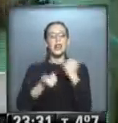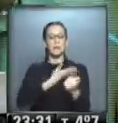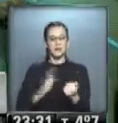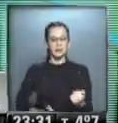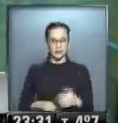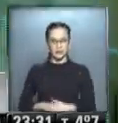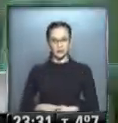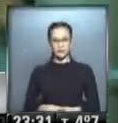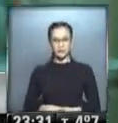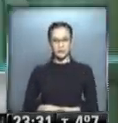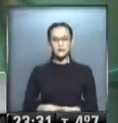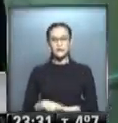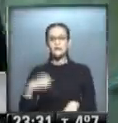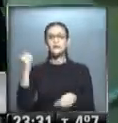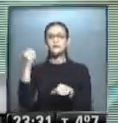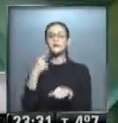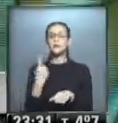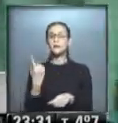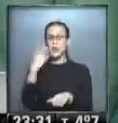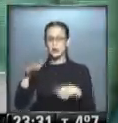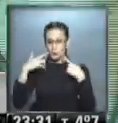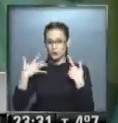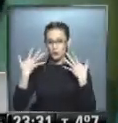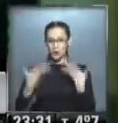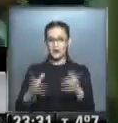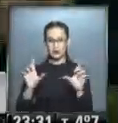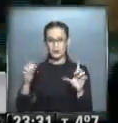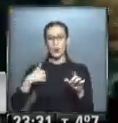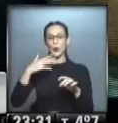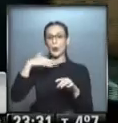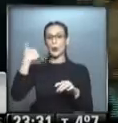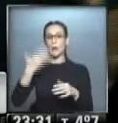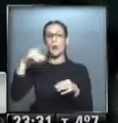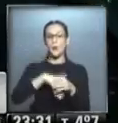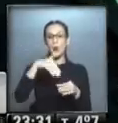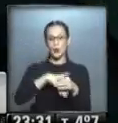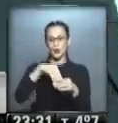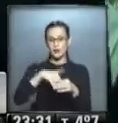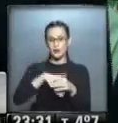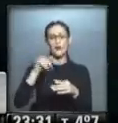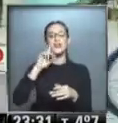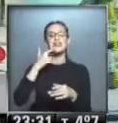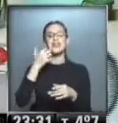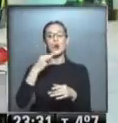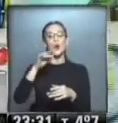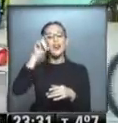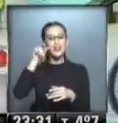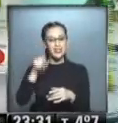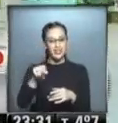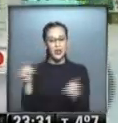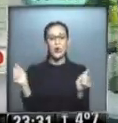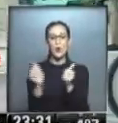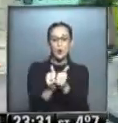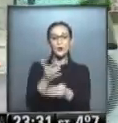actividad de campaña de cara a octubre, el candidato a diputado por el Frente para la Victoria, Martín Insaurralde, junto a